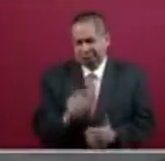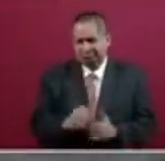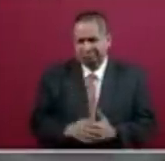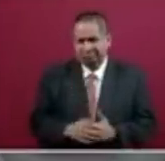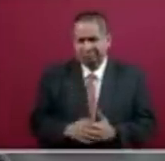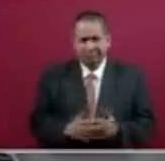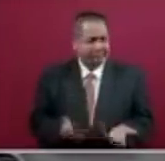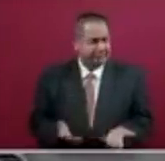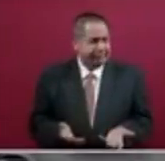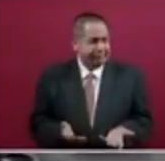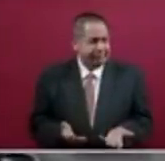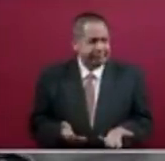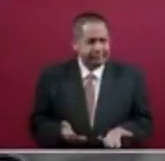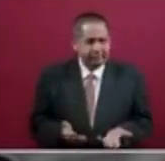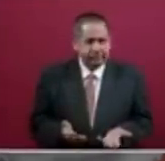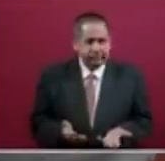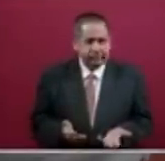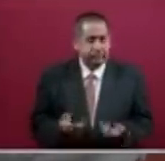La población